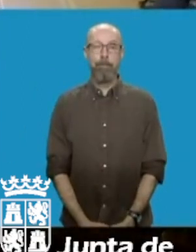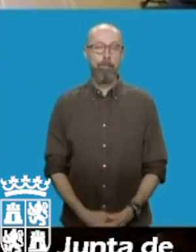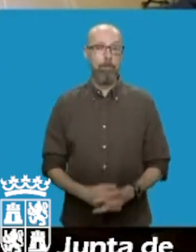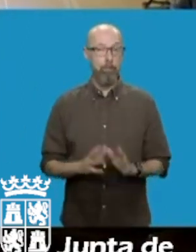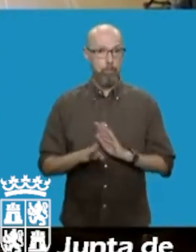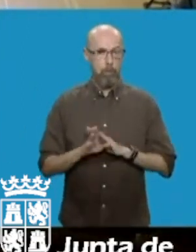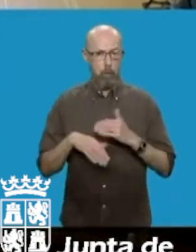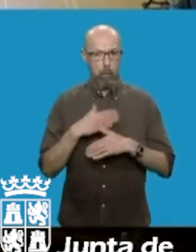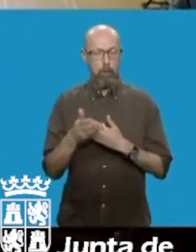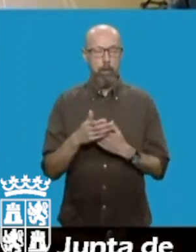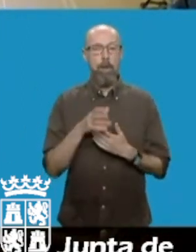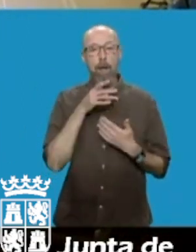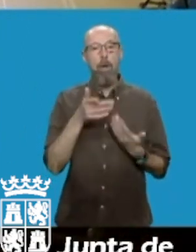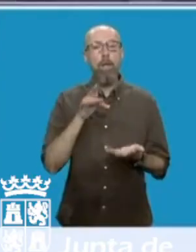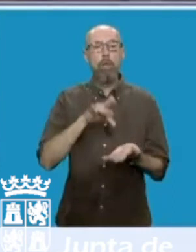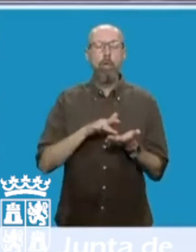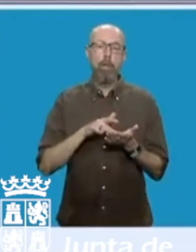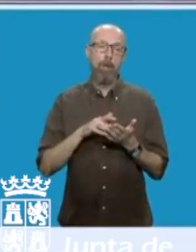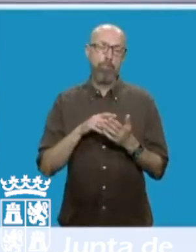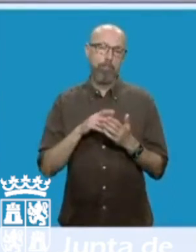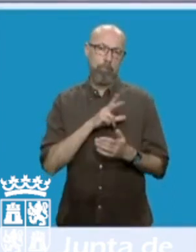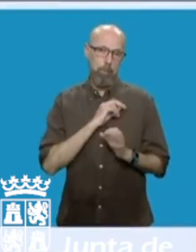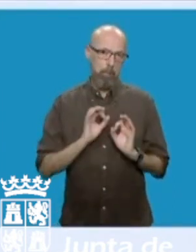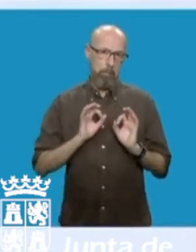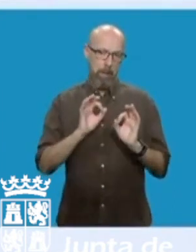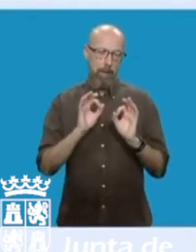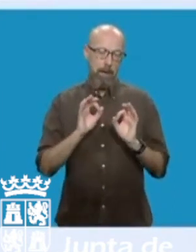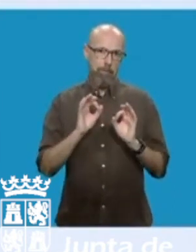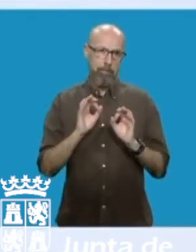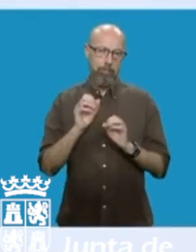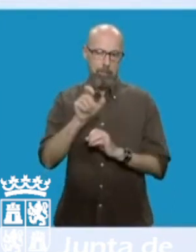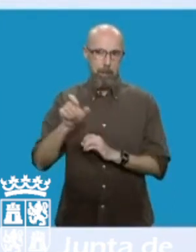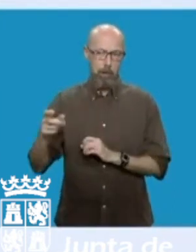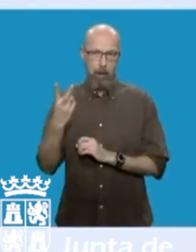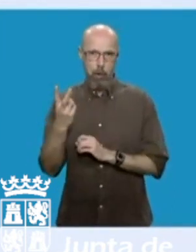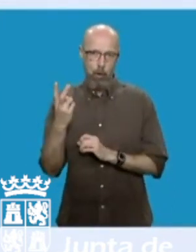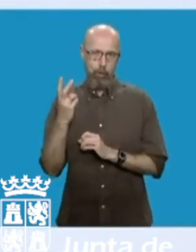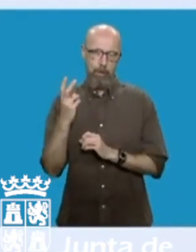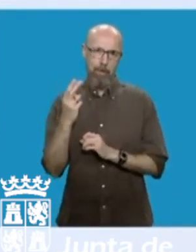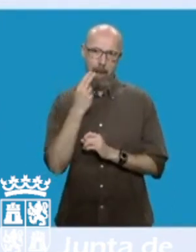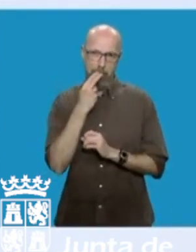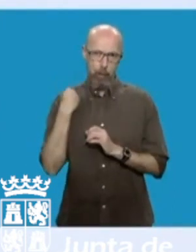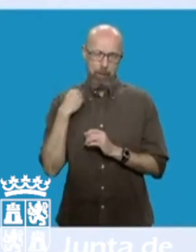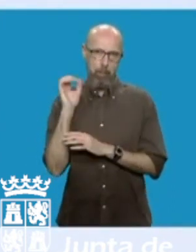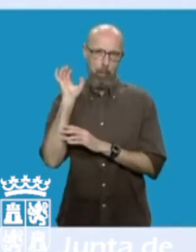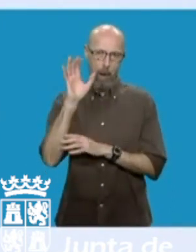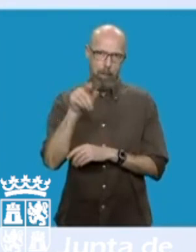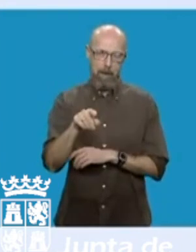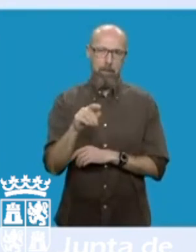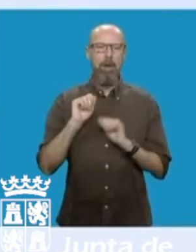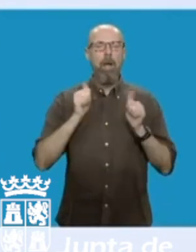Continuamos con la entrega de las menciones especiales a un dueto arbitral de balonmano. Ambos comenzaron su andadura en el